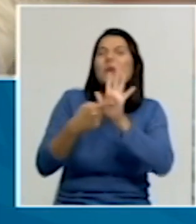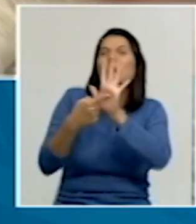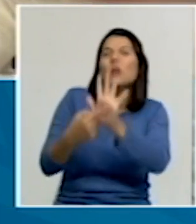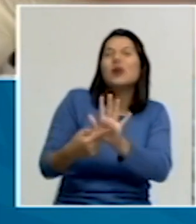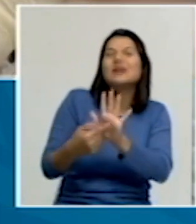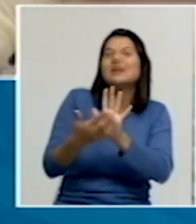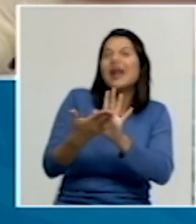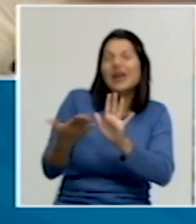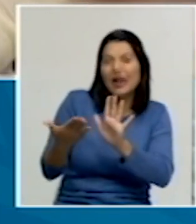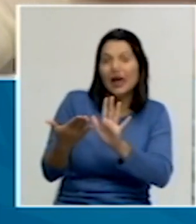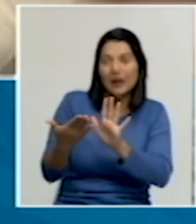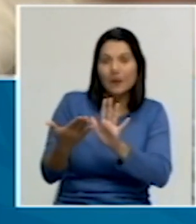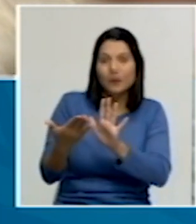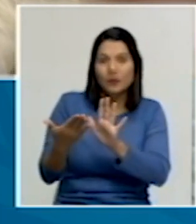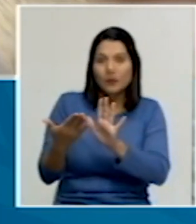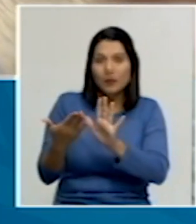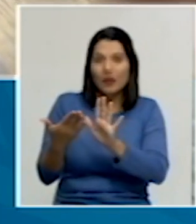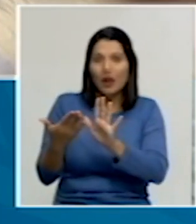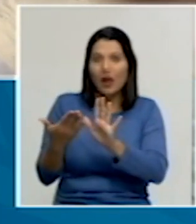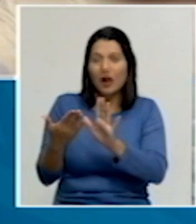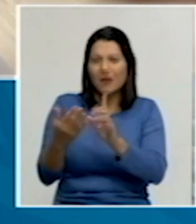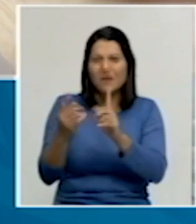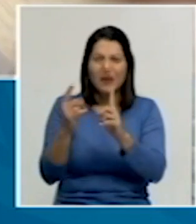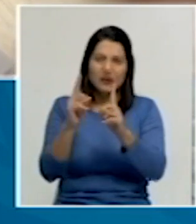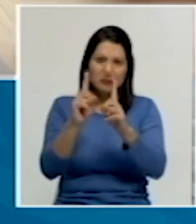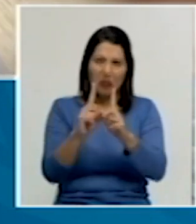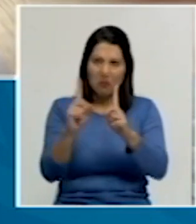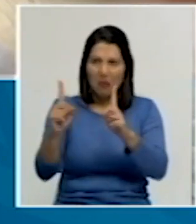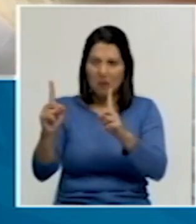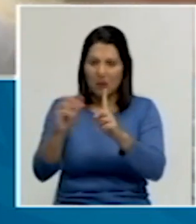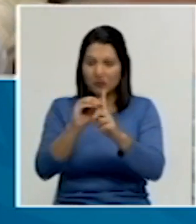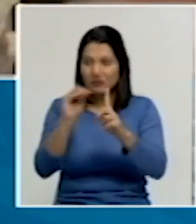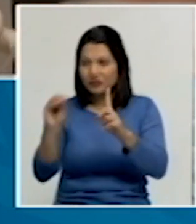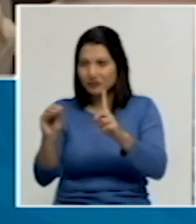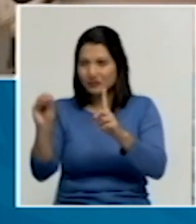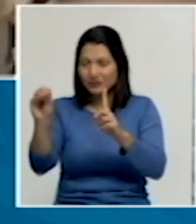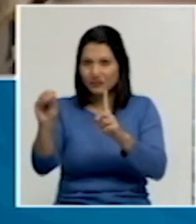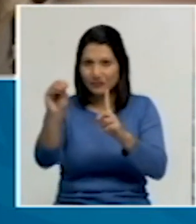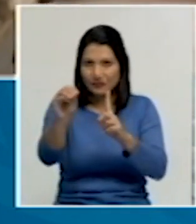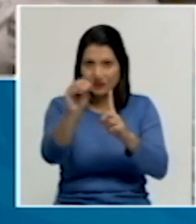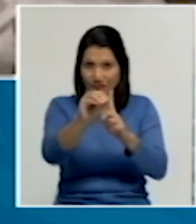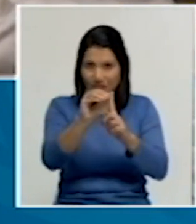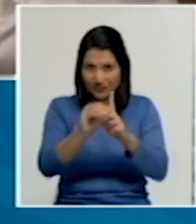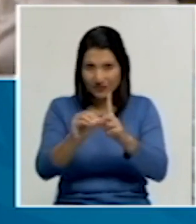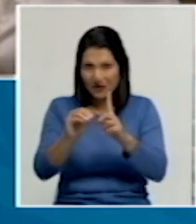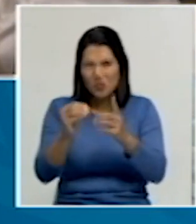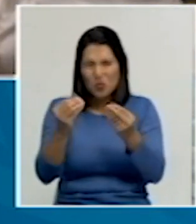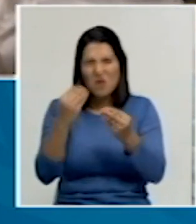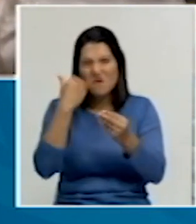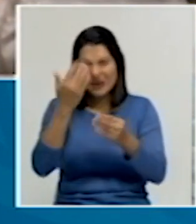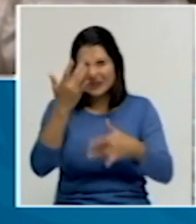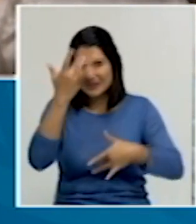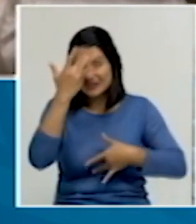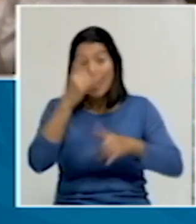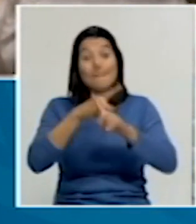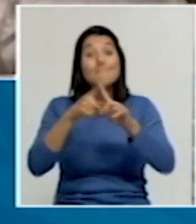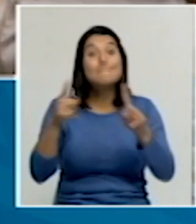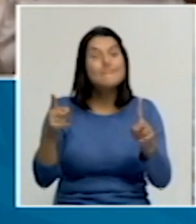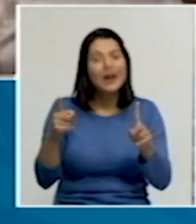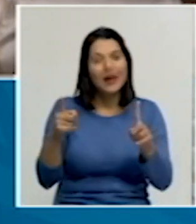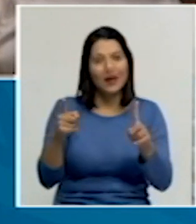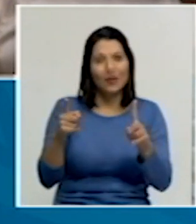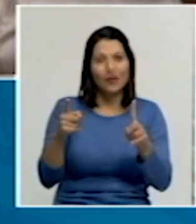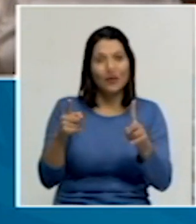en contagiarse entre una persona y otra, pero matan menos. Y eso digamos, los